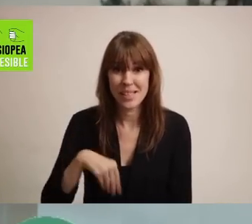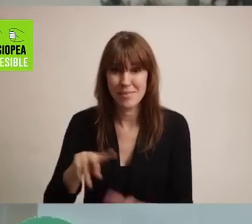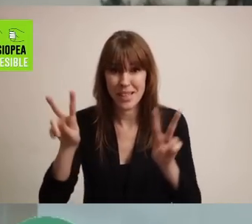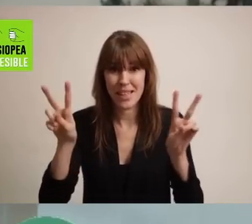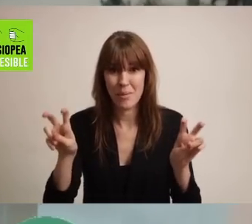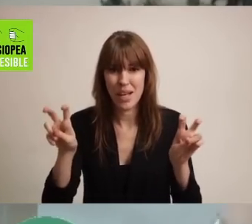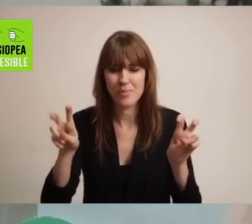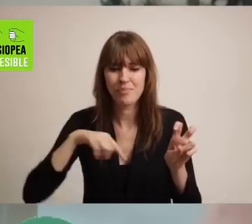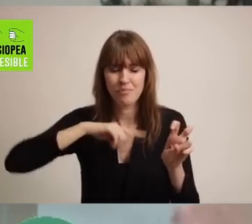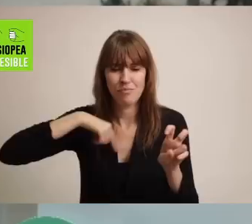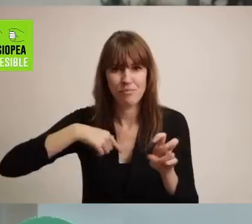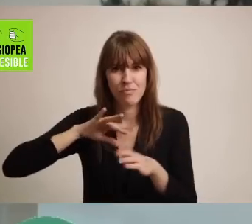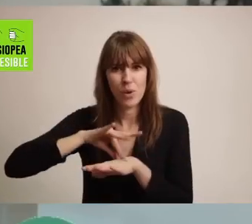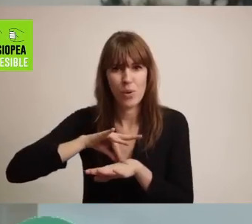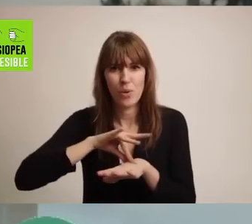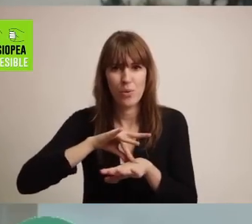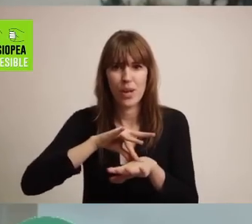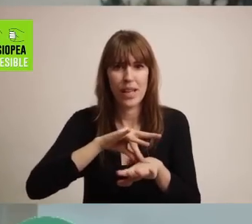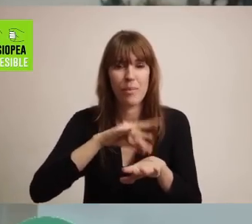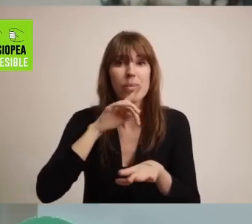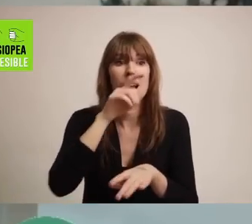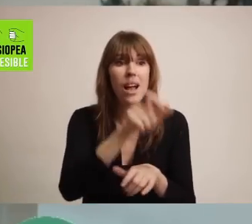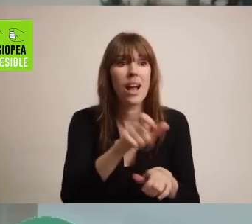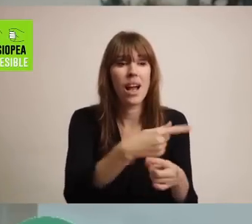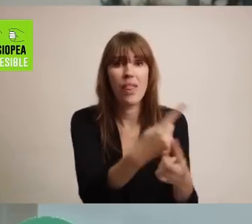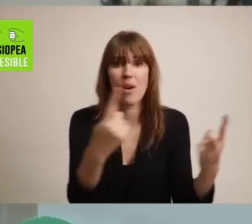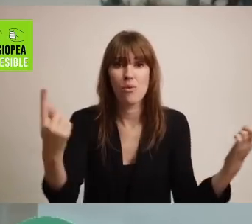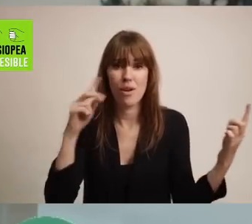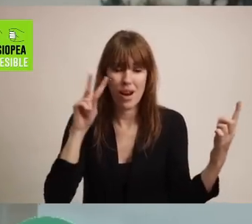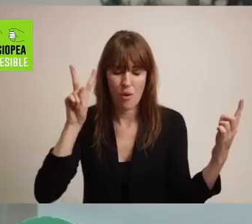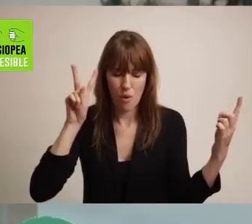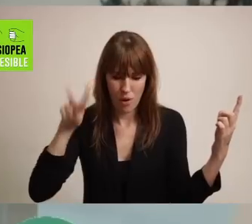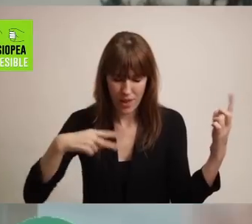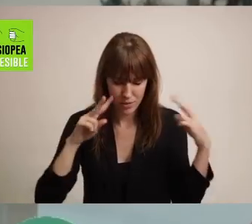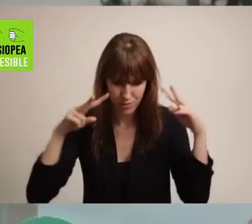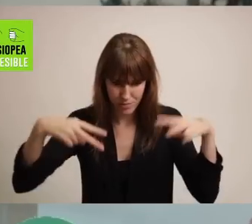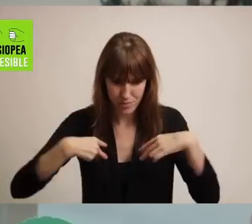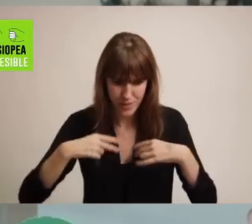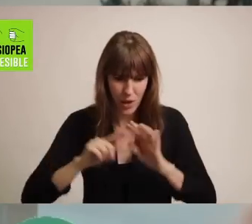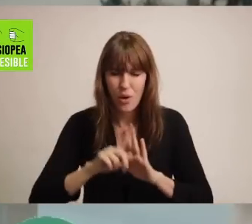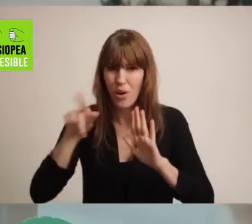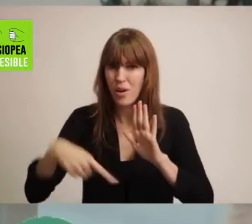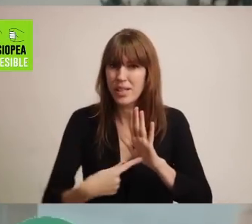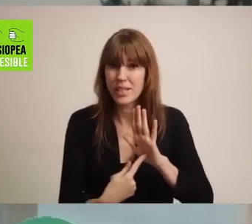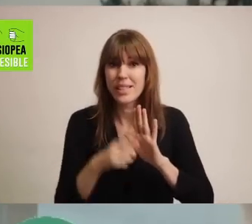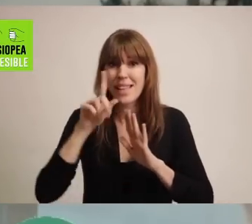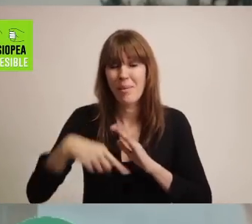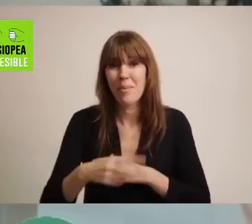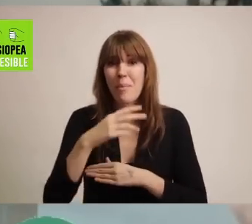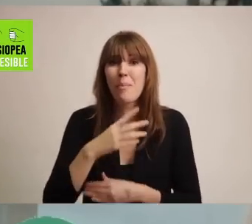es simplemente orientar para que cada uno podáis reconoceros en plenitud y empecéis